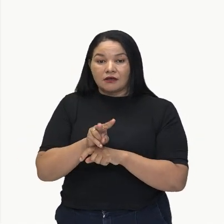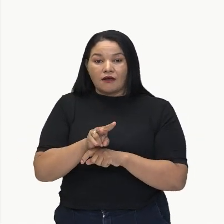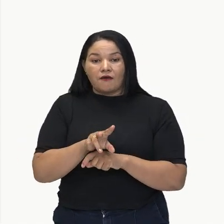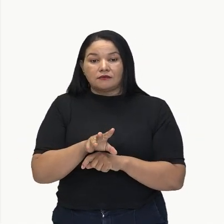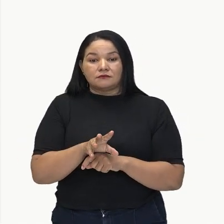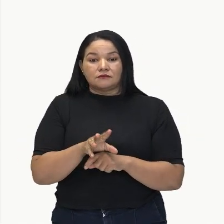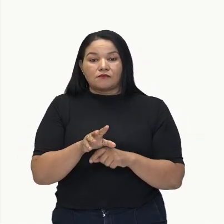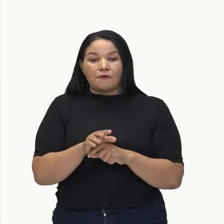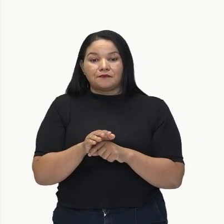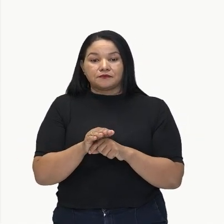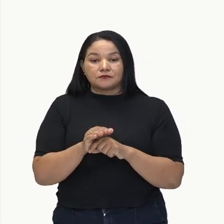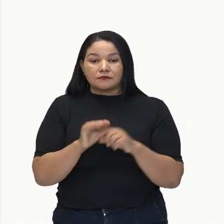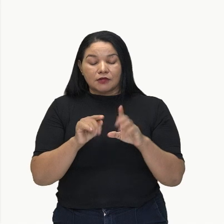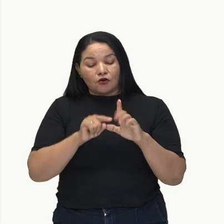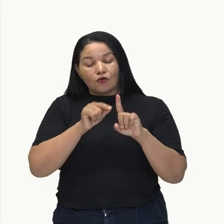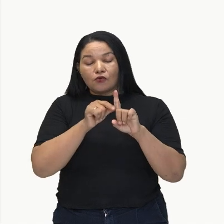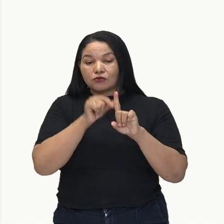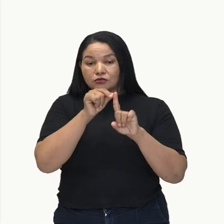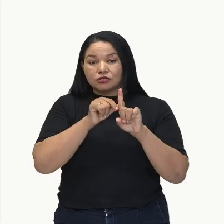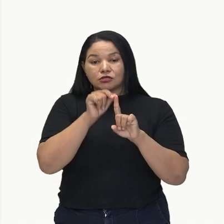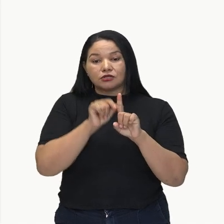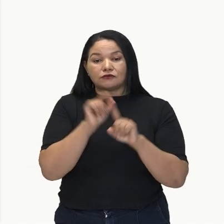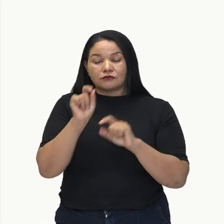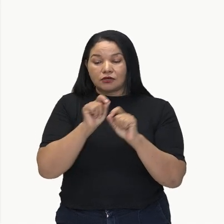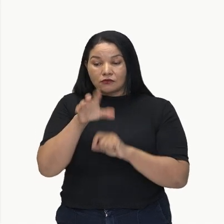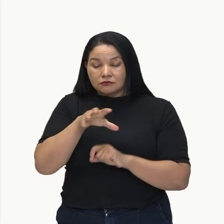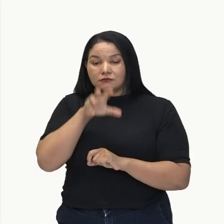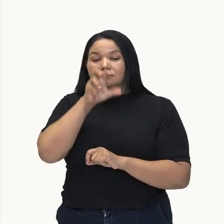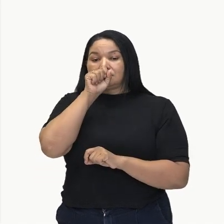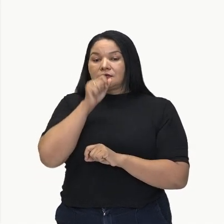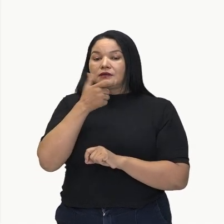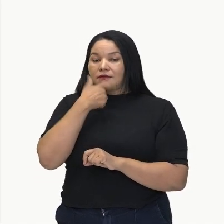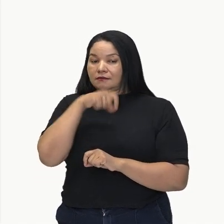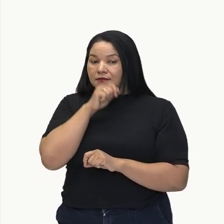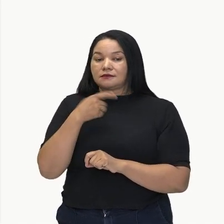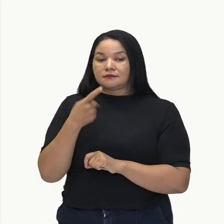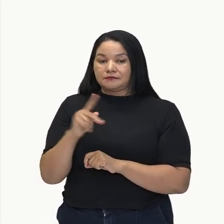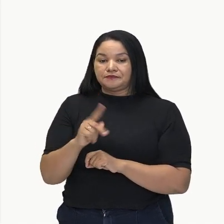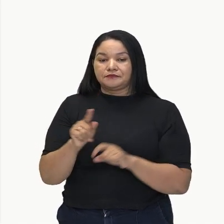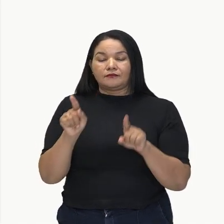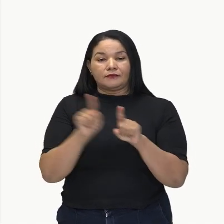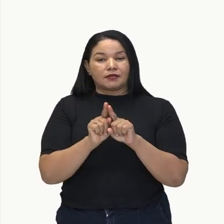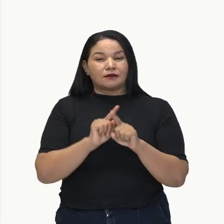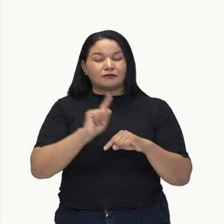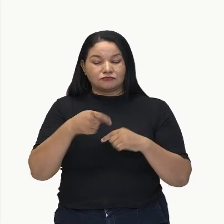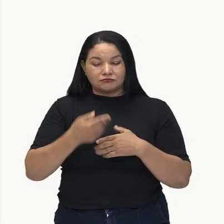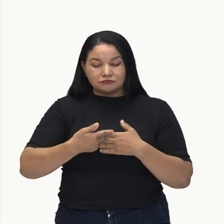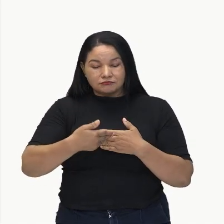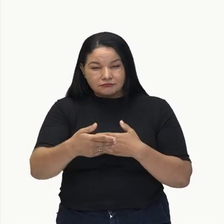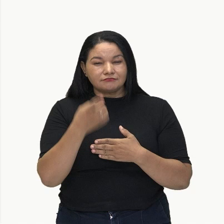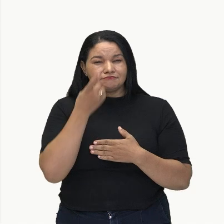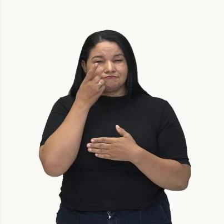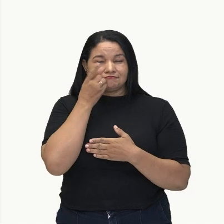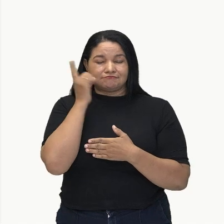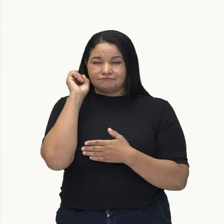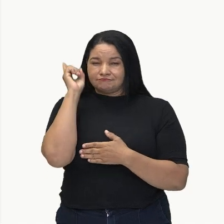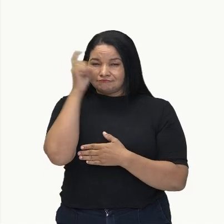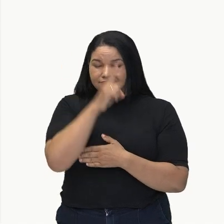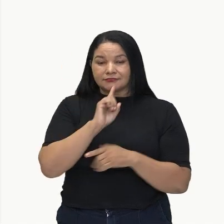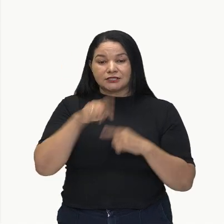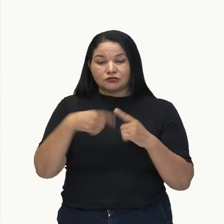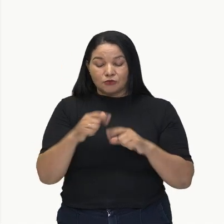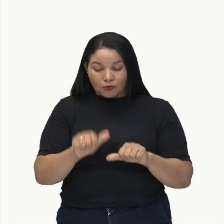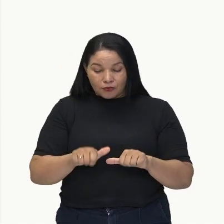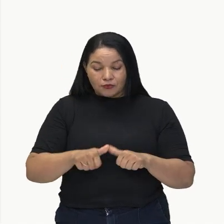de oxígeno de su padre. Después de días difíciles, él comenzó